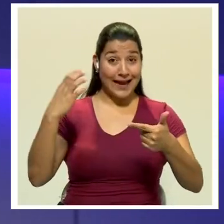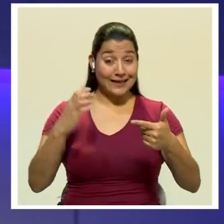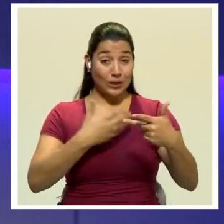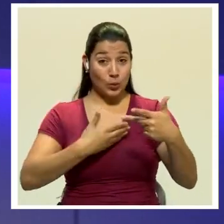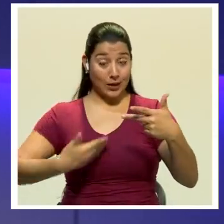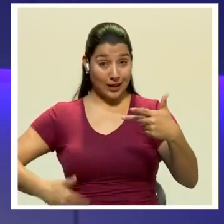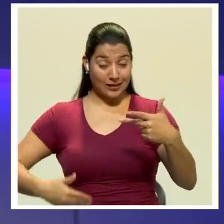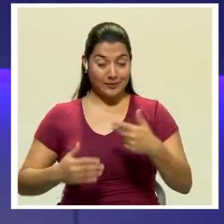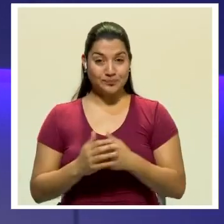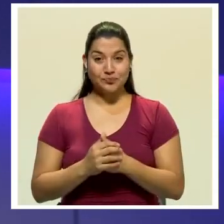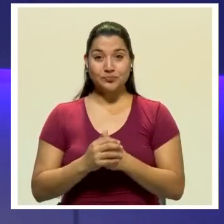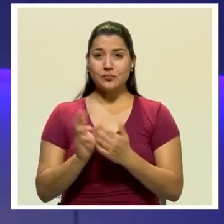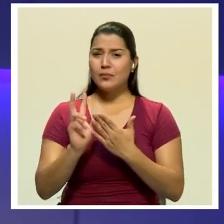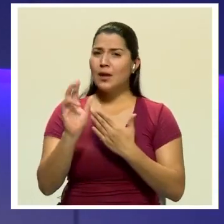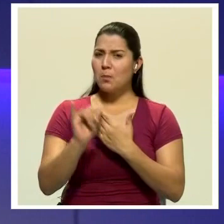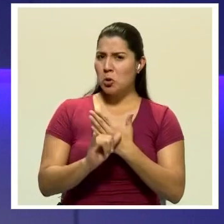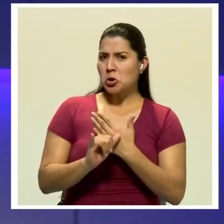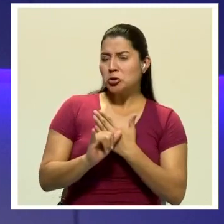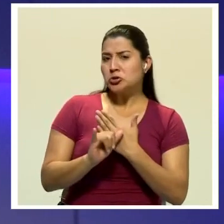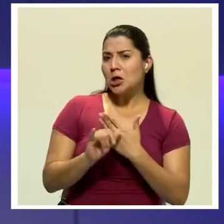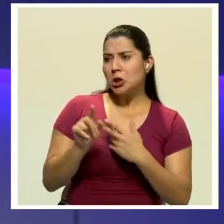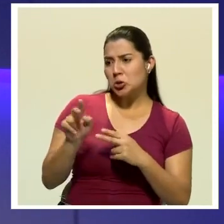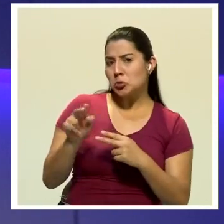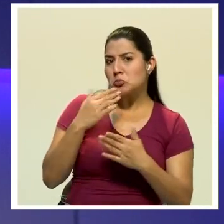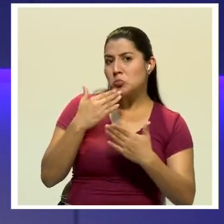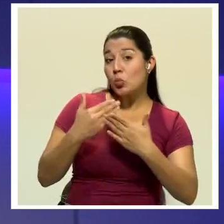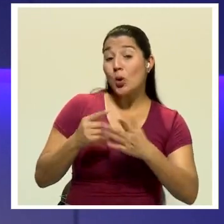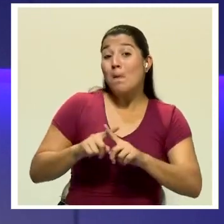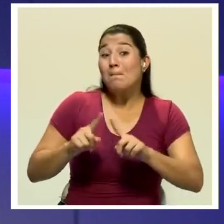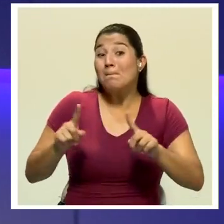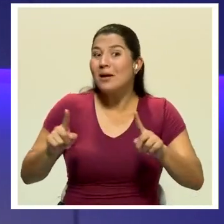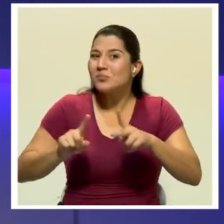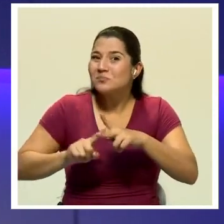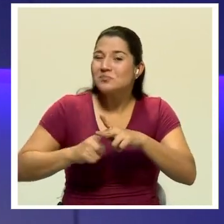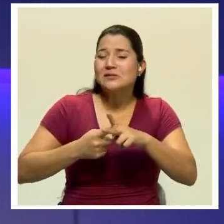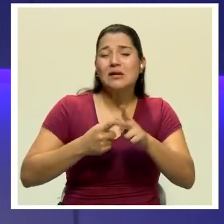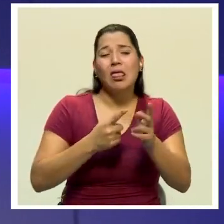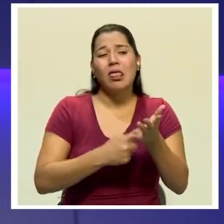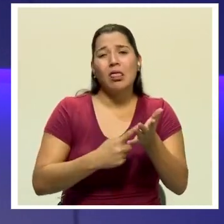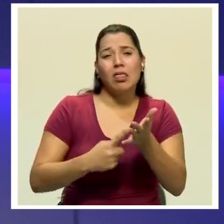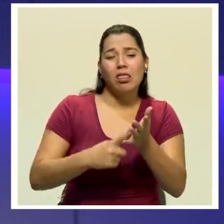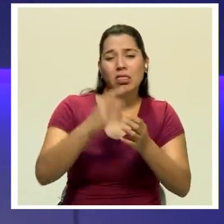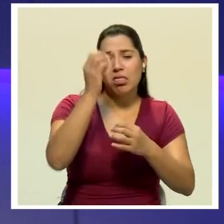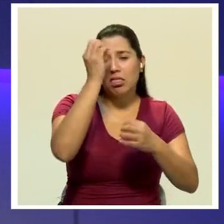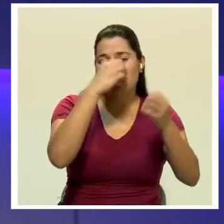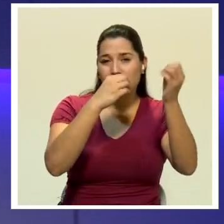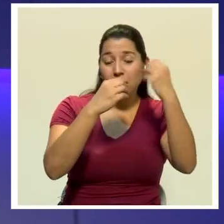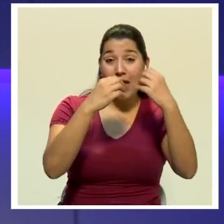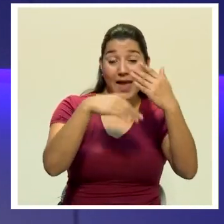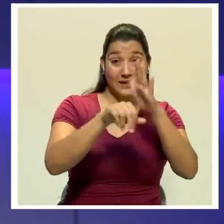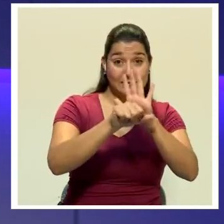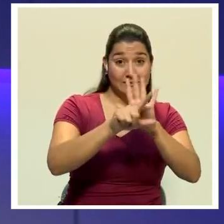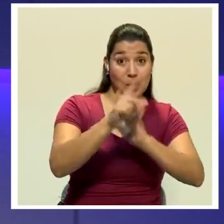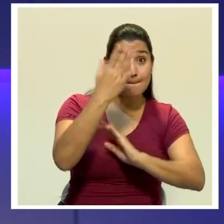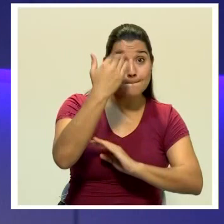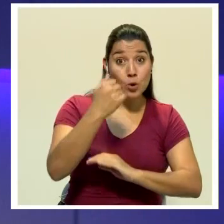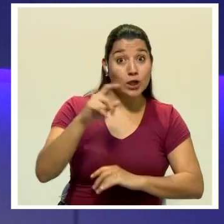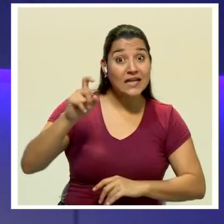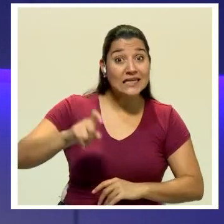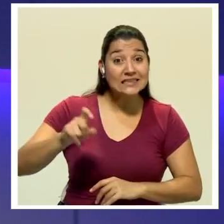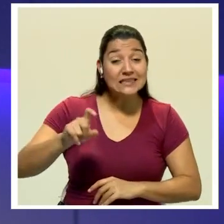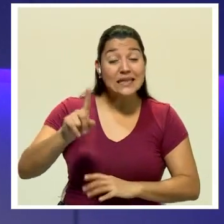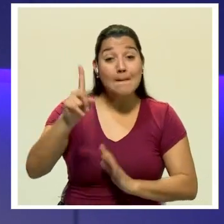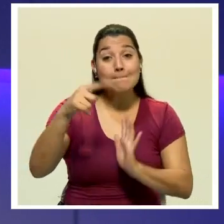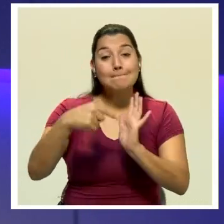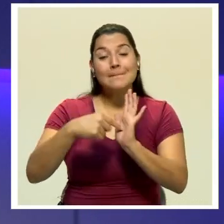Heredia. El proyecto es muy atractivo, pero ha despertado polémica en el Congreso, ya que requiere de una inversión de